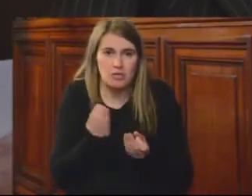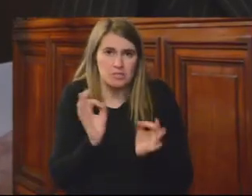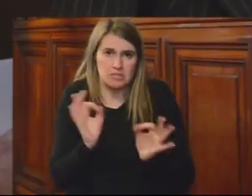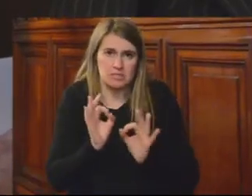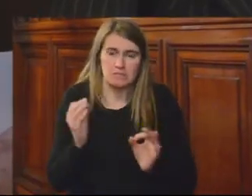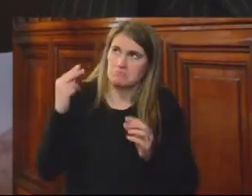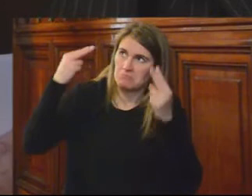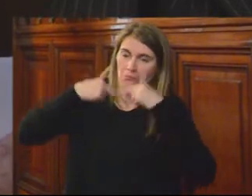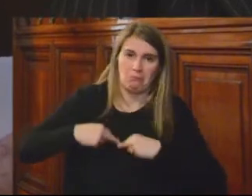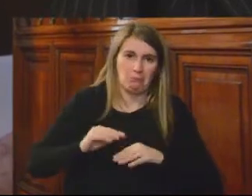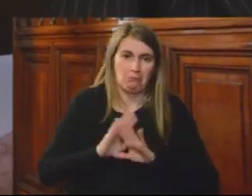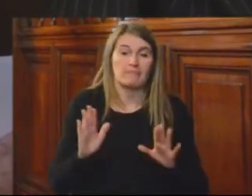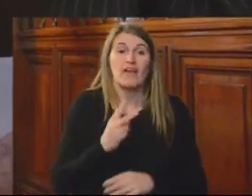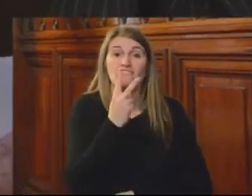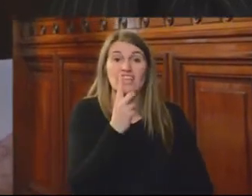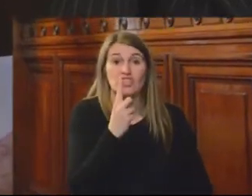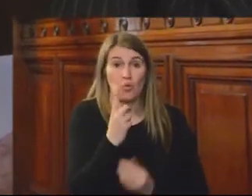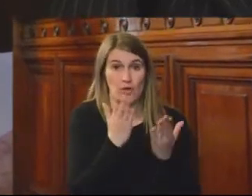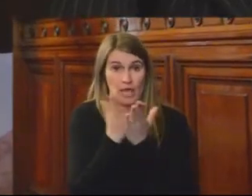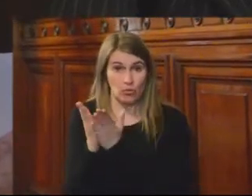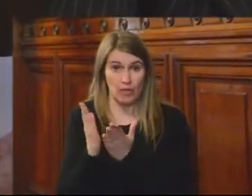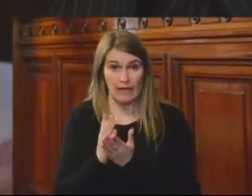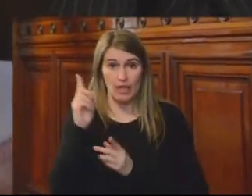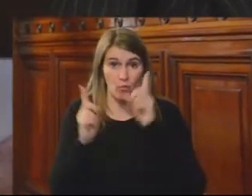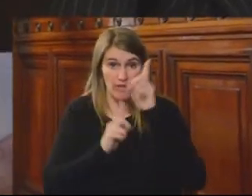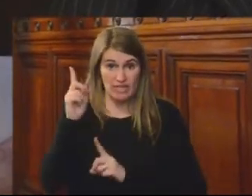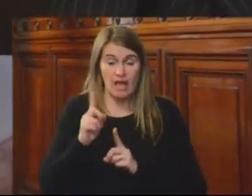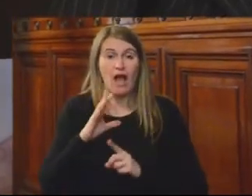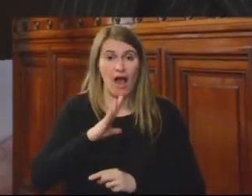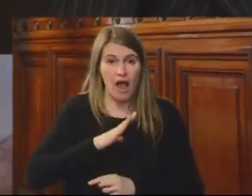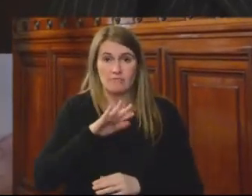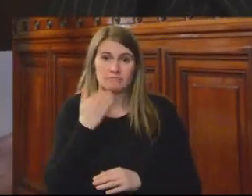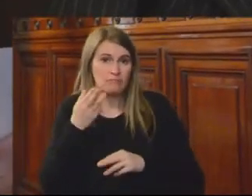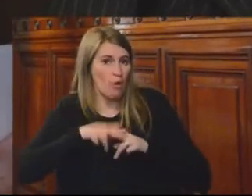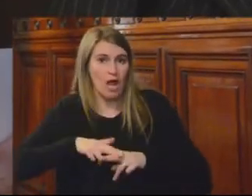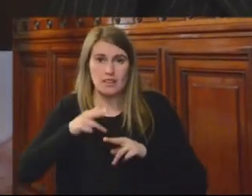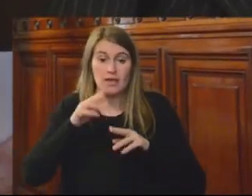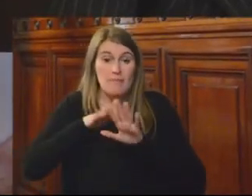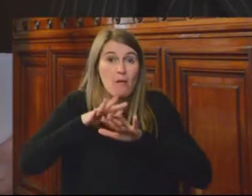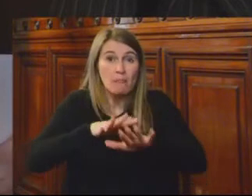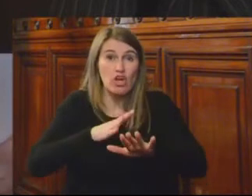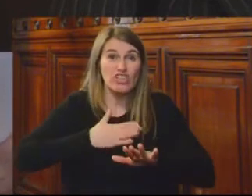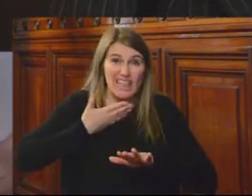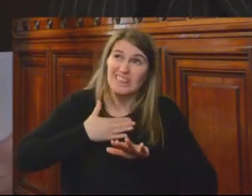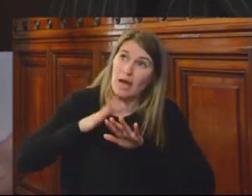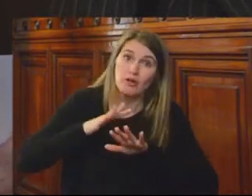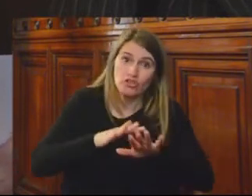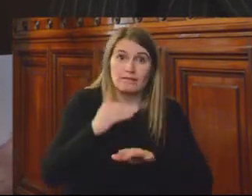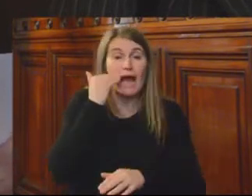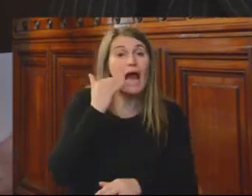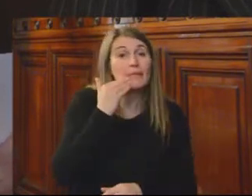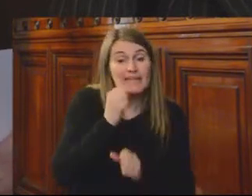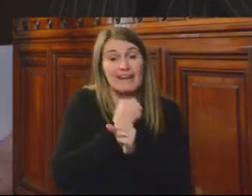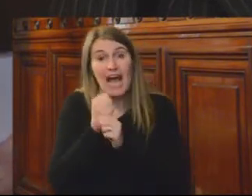menos 21 estudiantes universitarios fueron asesinados durante las protestas entre abril y julio